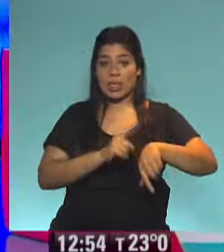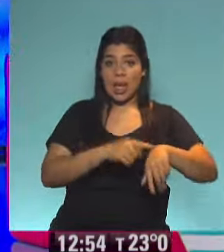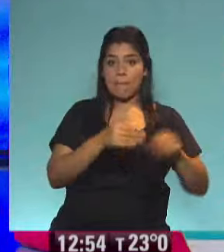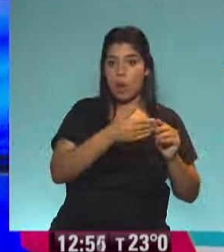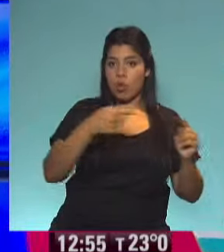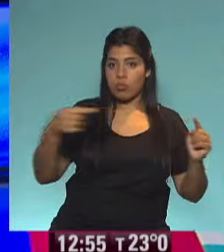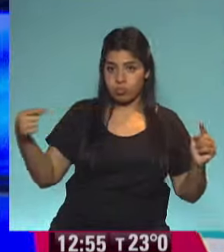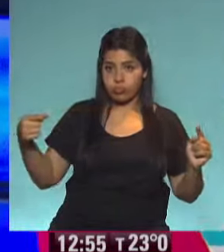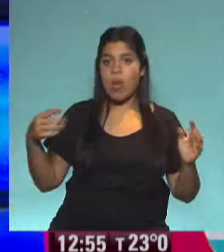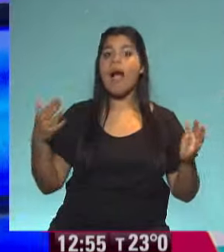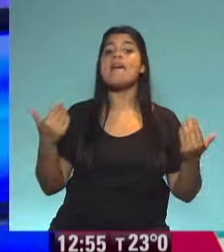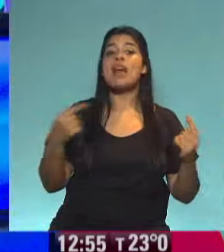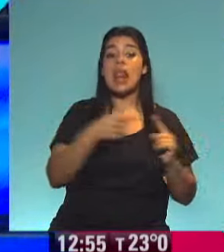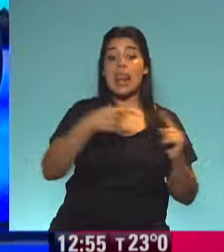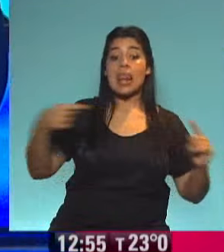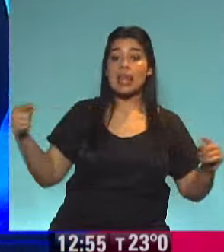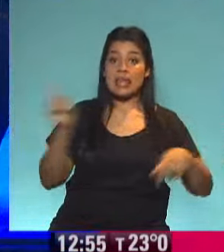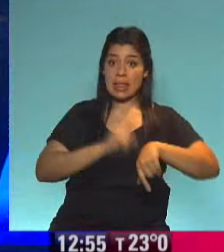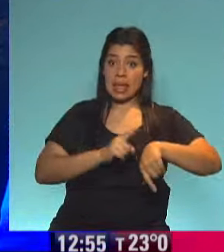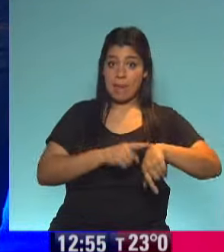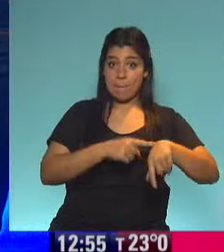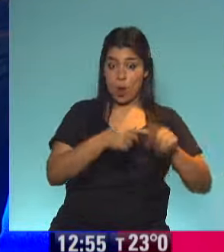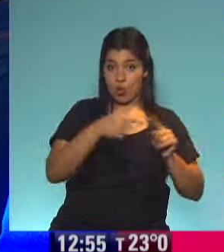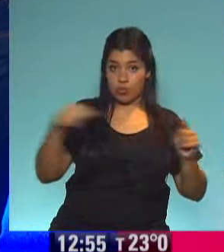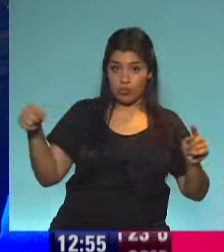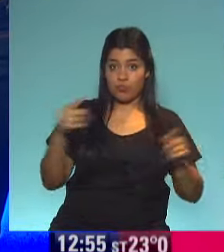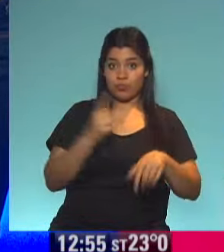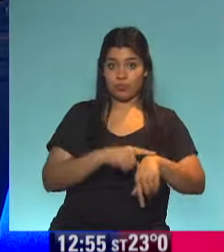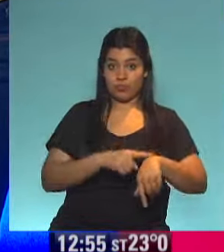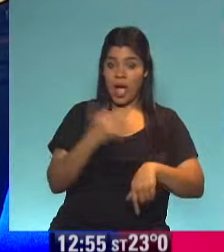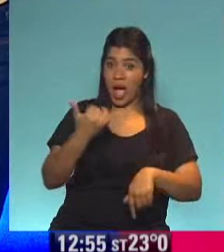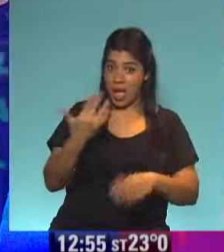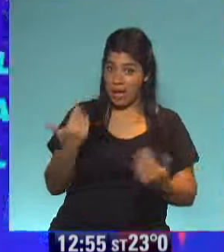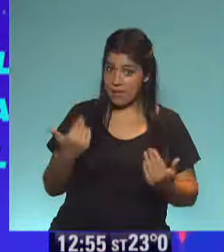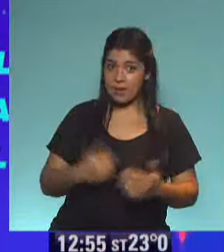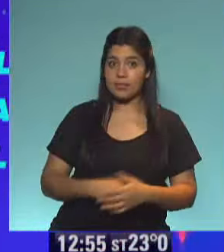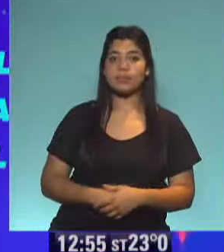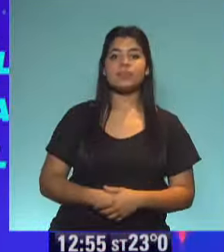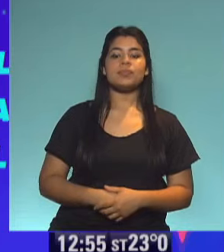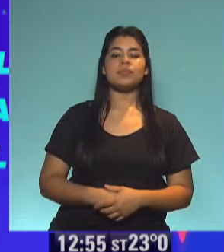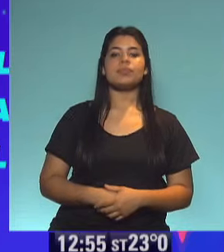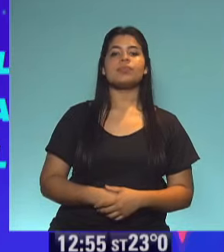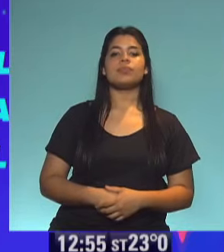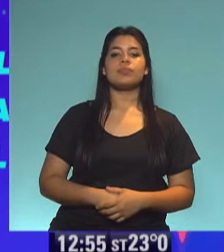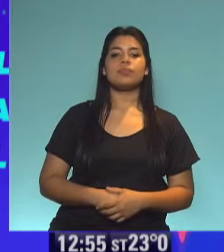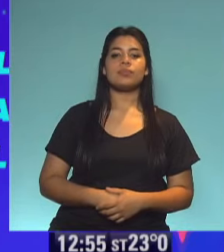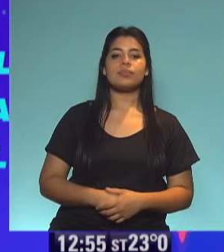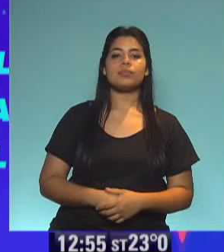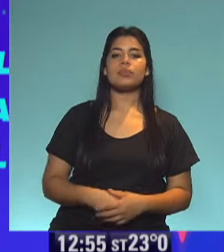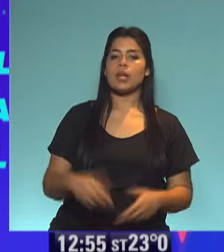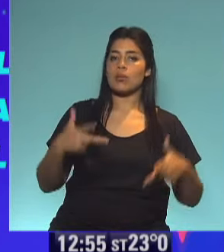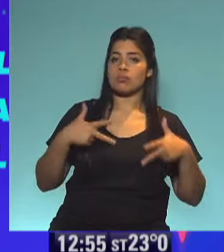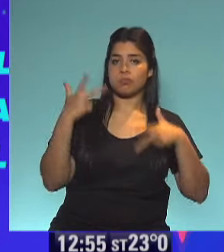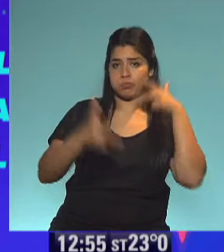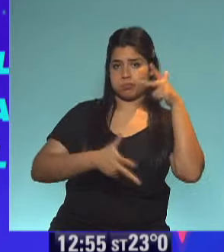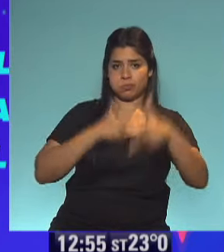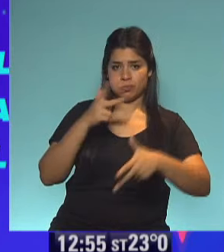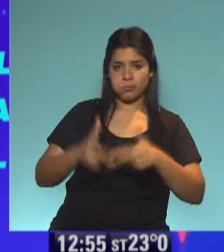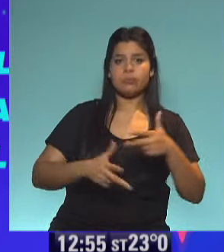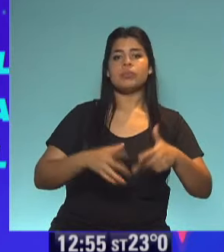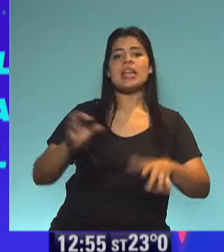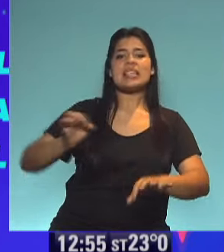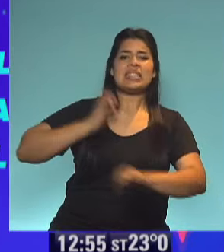muy bueno. ¿Cómo fue esta línea, línea de tiempo? Tiempo. Una línea de tiempo tenemos. A ver. Dijimos que desde